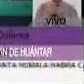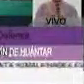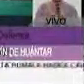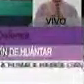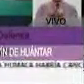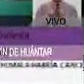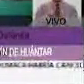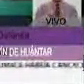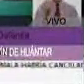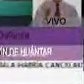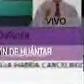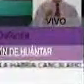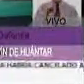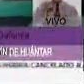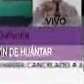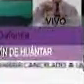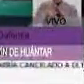un conocimiento cabal del expediente.